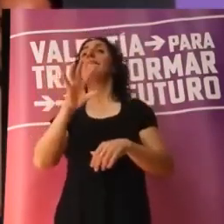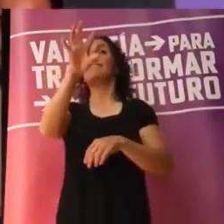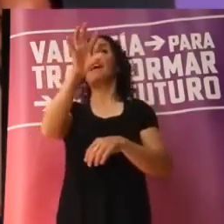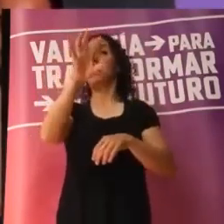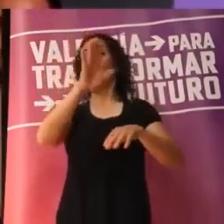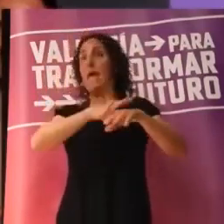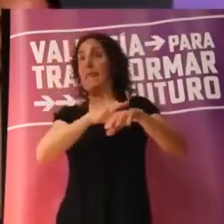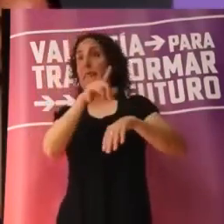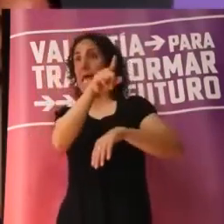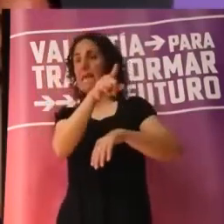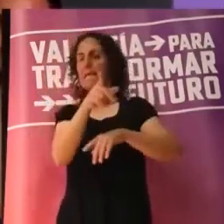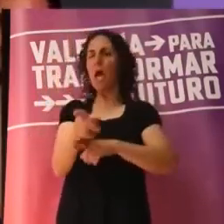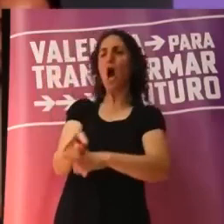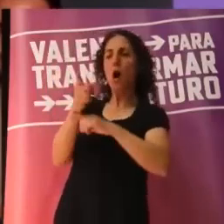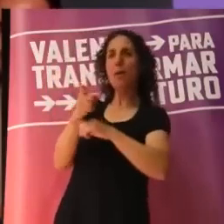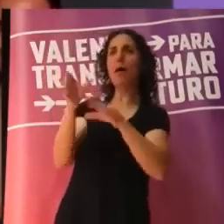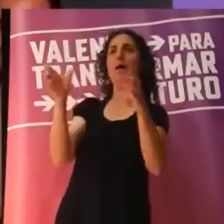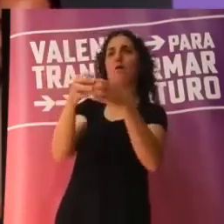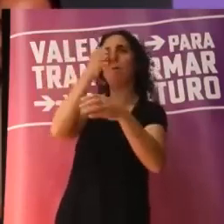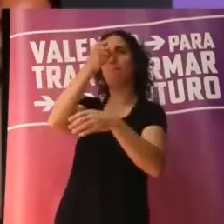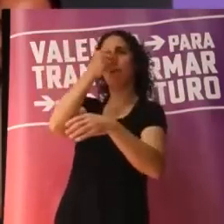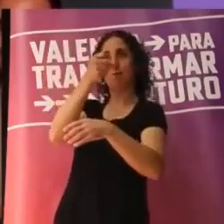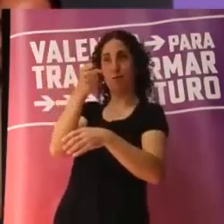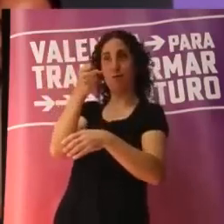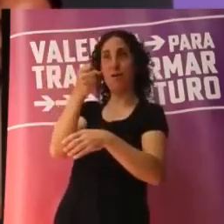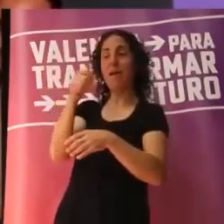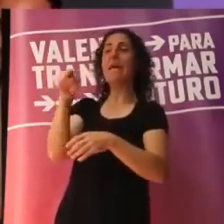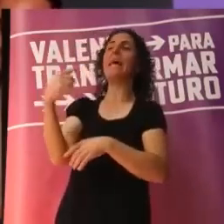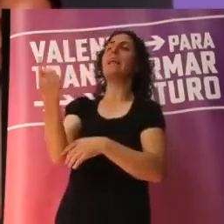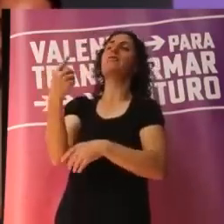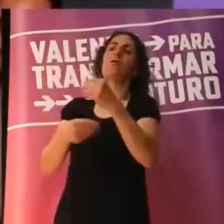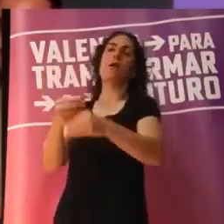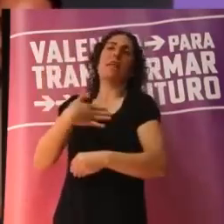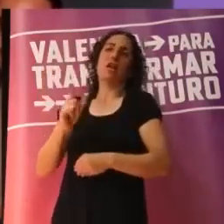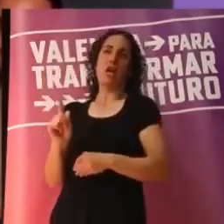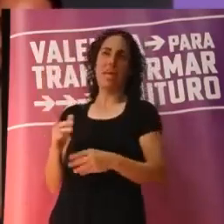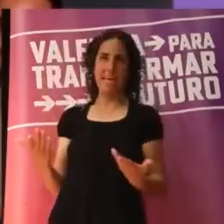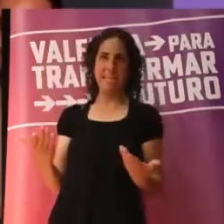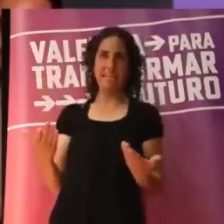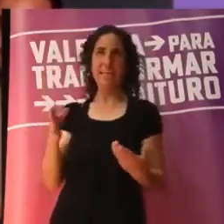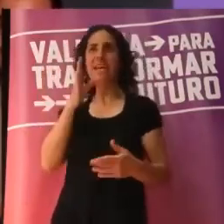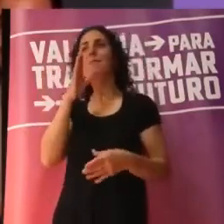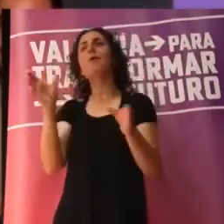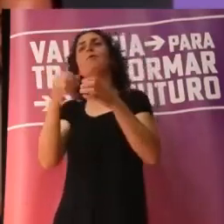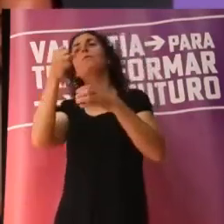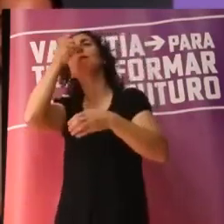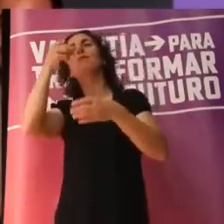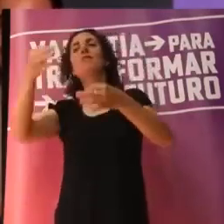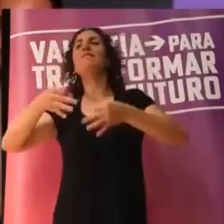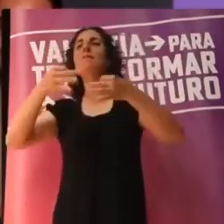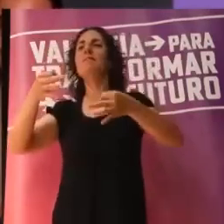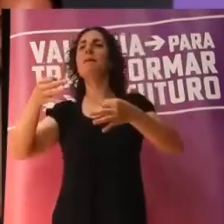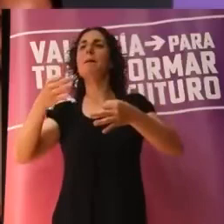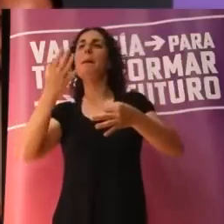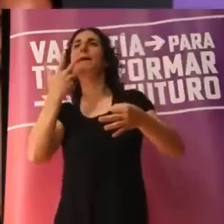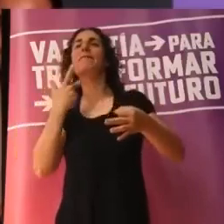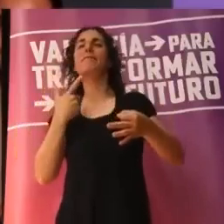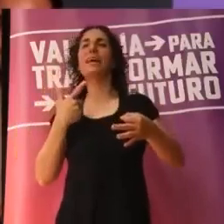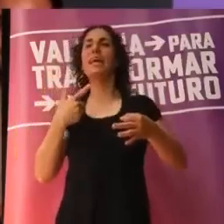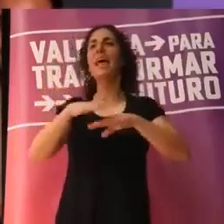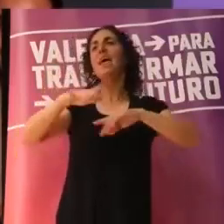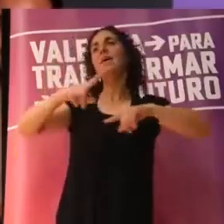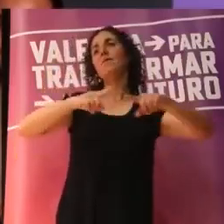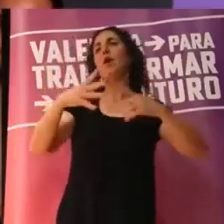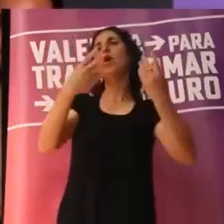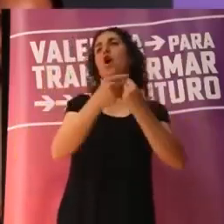que obligue al PSOE a hacer lo que el PSOE por sí solo nunca quiere hacer, porque el PSOE siempre habría preferido gobernar con Ciudadanos, gobernar de